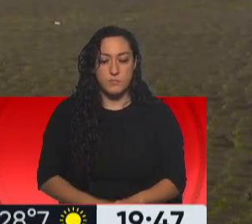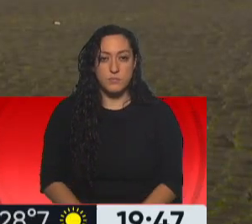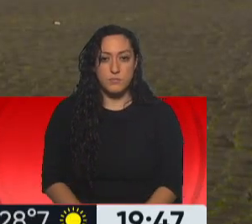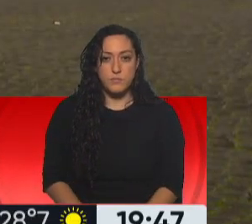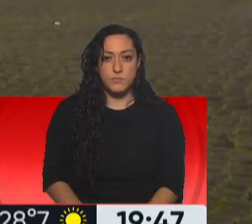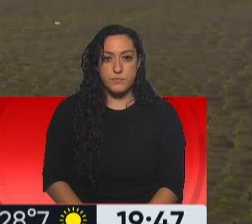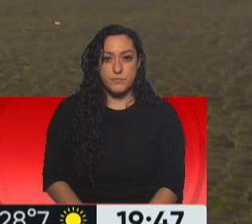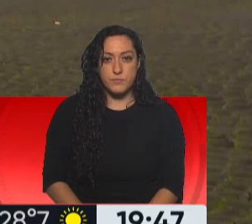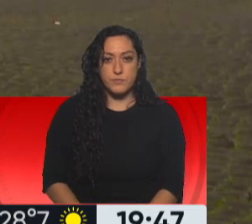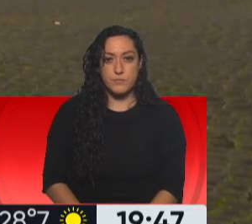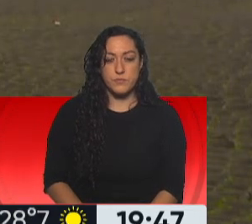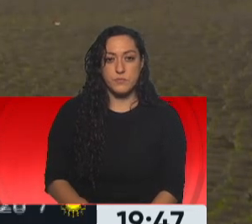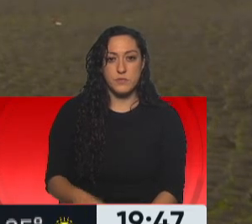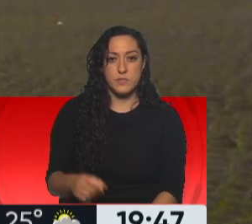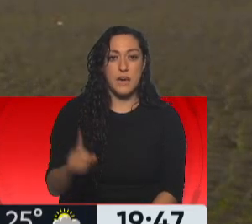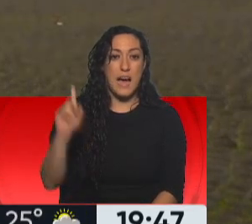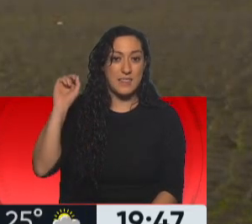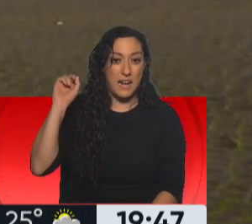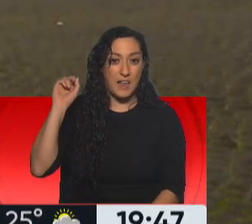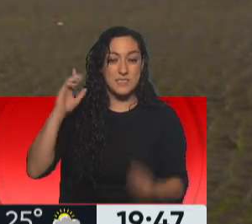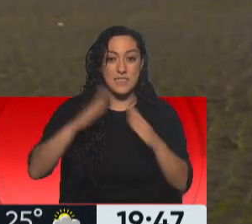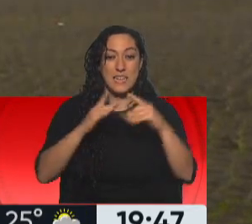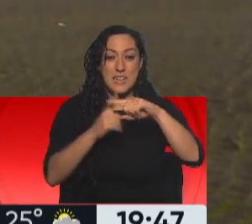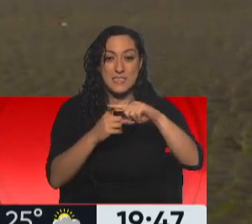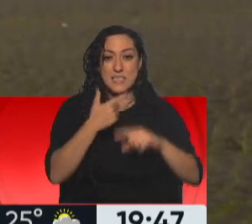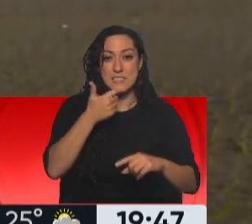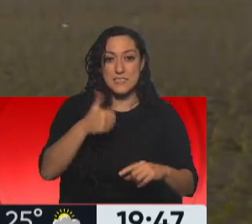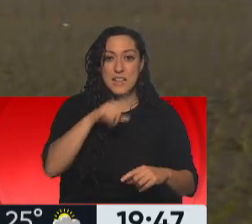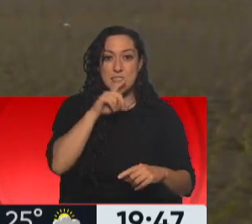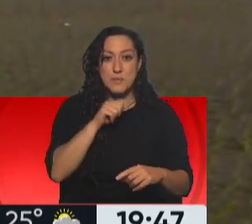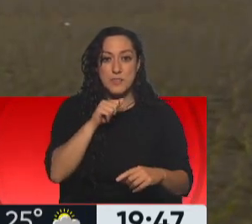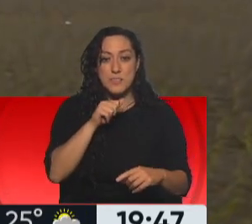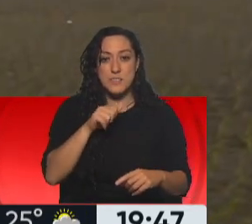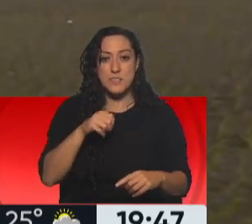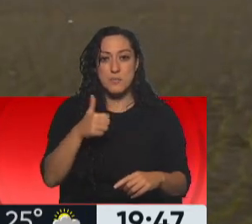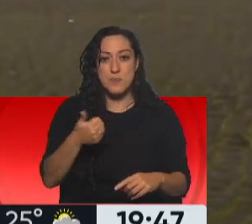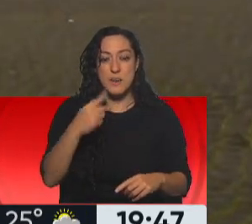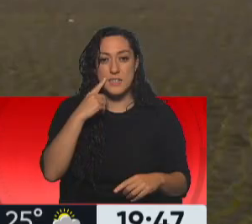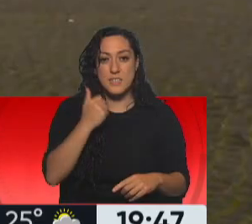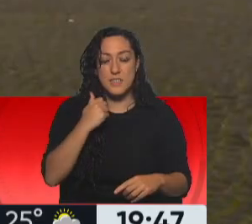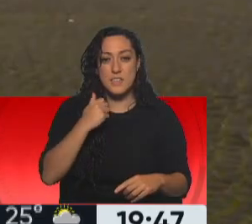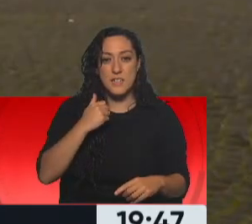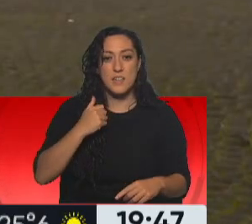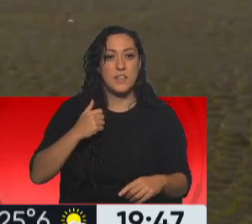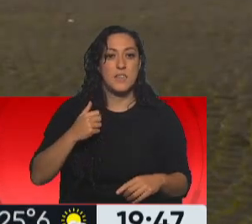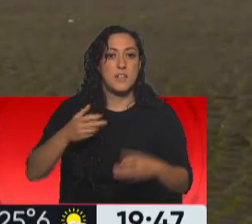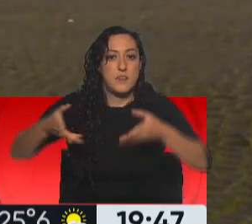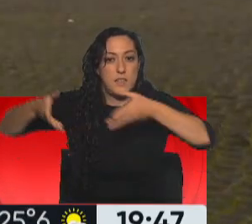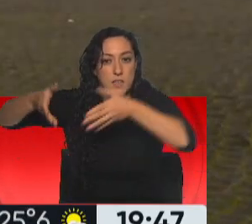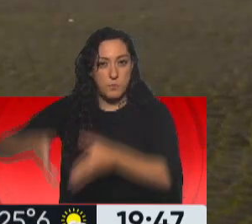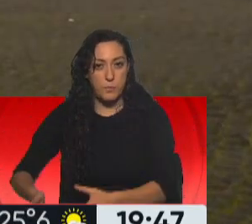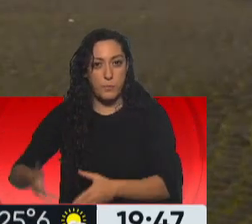Fíjate, a mi espalda está Santa María la Mayor. Este es el lugar donde van a descansar los restos de Francisco,